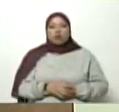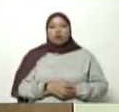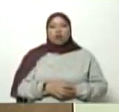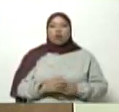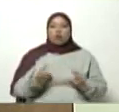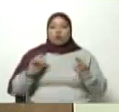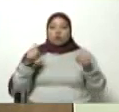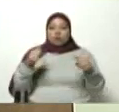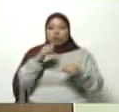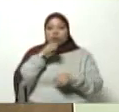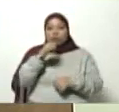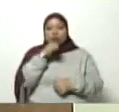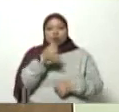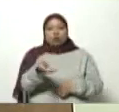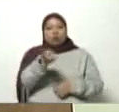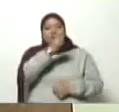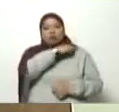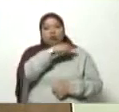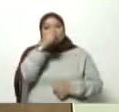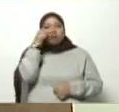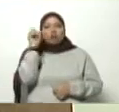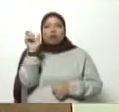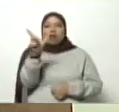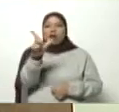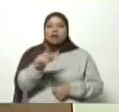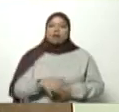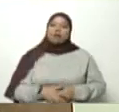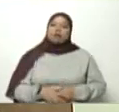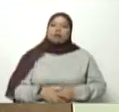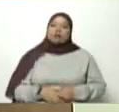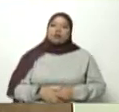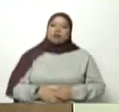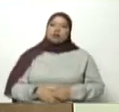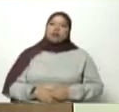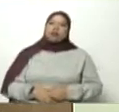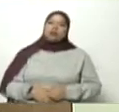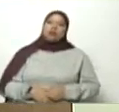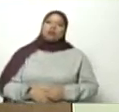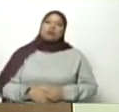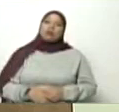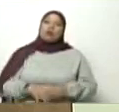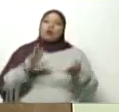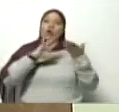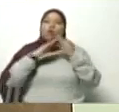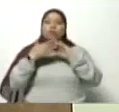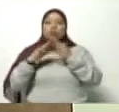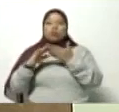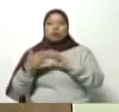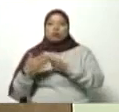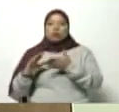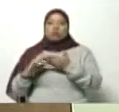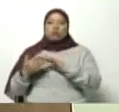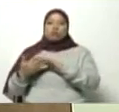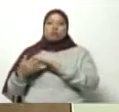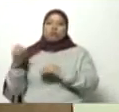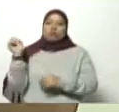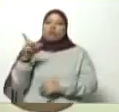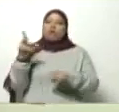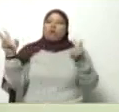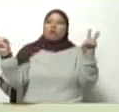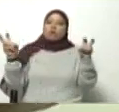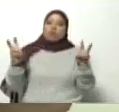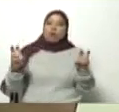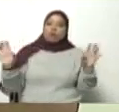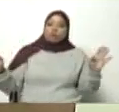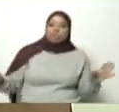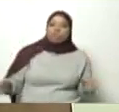renovación de las autoridades del partido a nivel de calle, VC y comunidades, el partido toma un nuevo